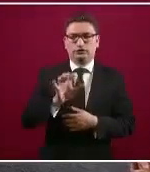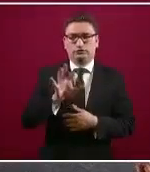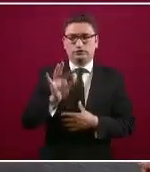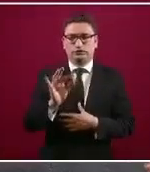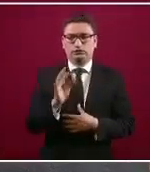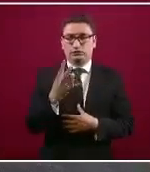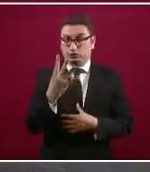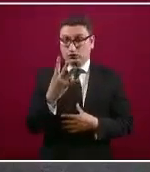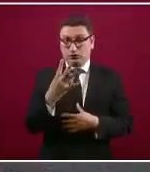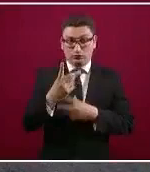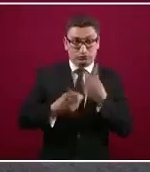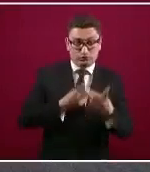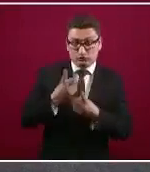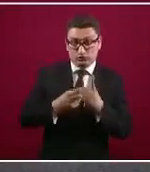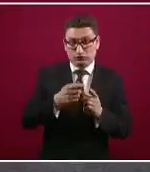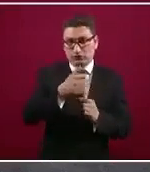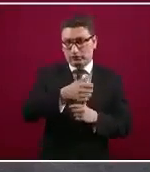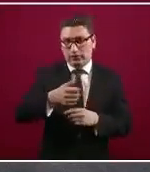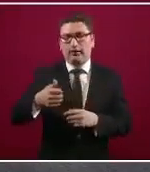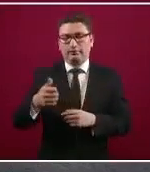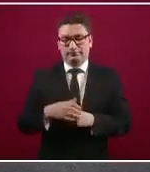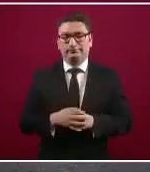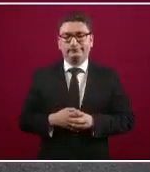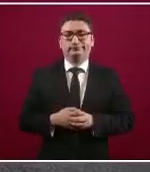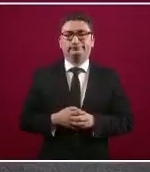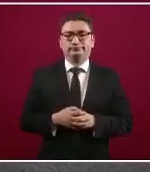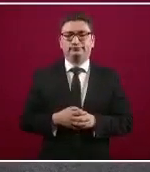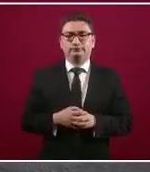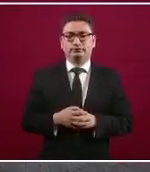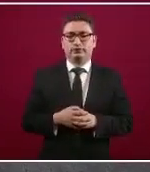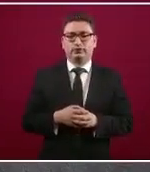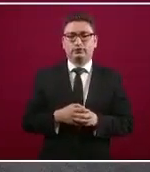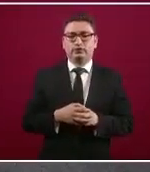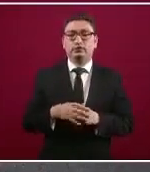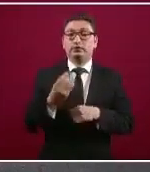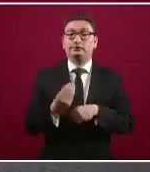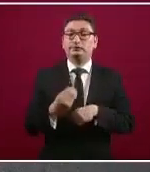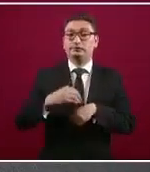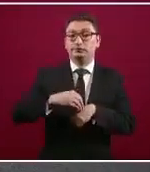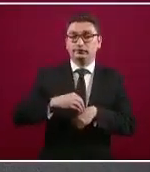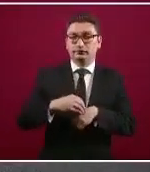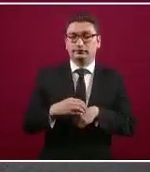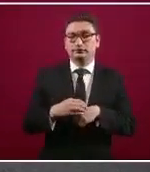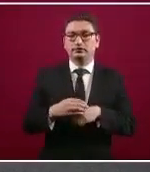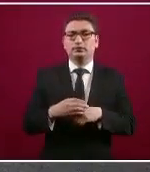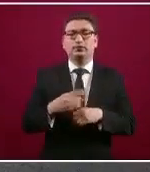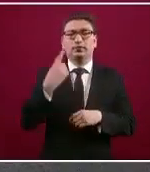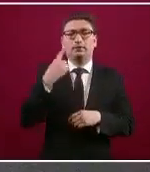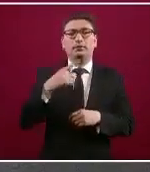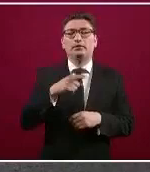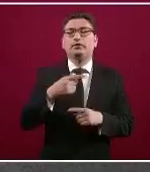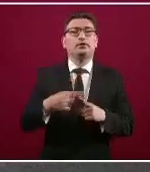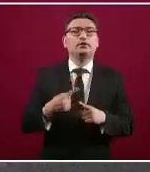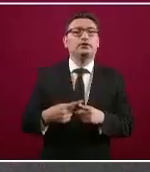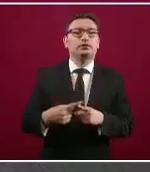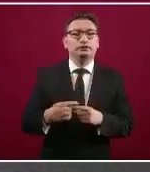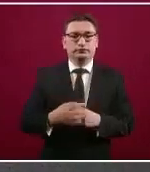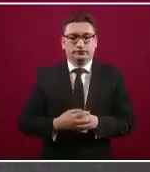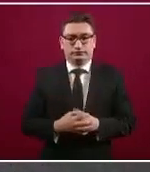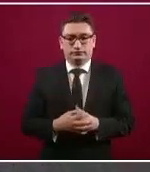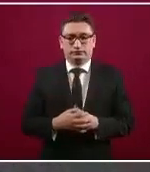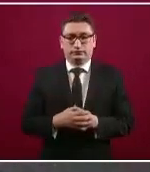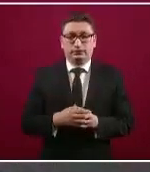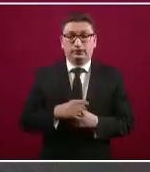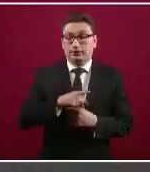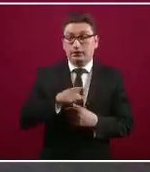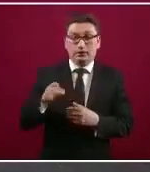544 deportistas y un adicional para los que